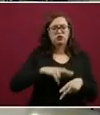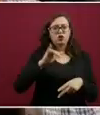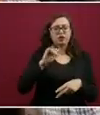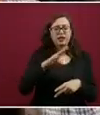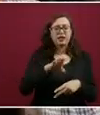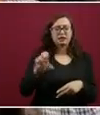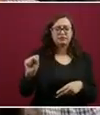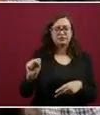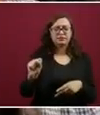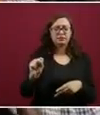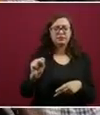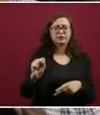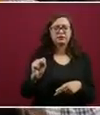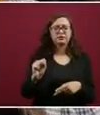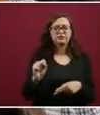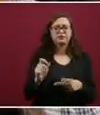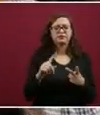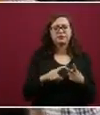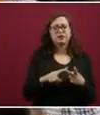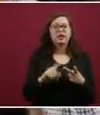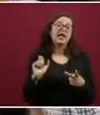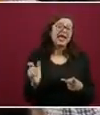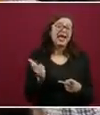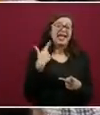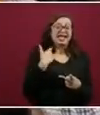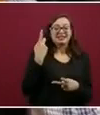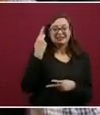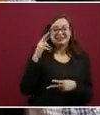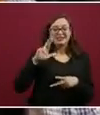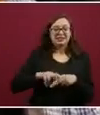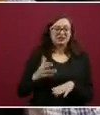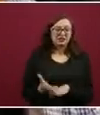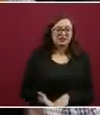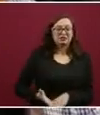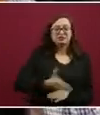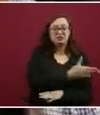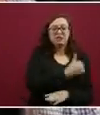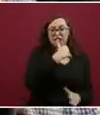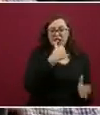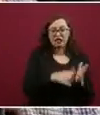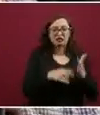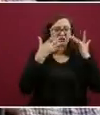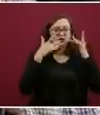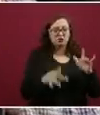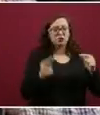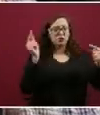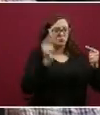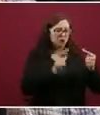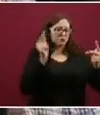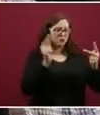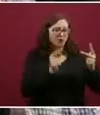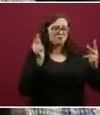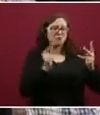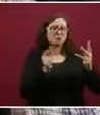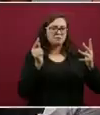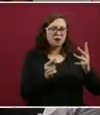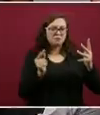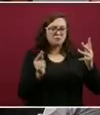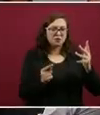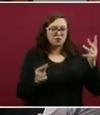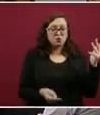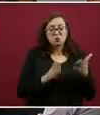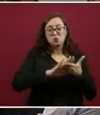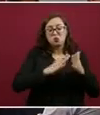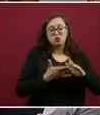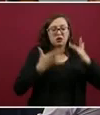que el ex director, su antecesor, puso en su carta de de despedida del IMSS, sus